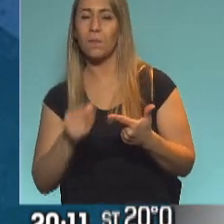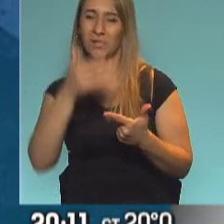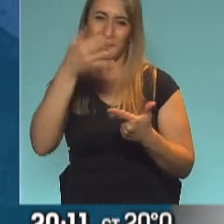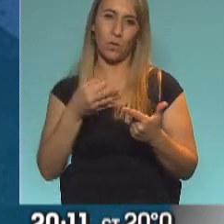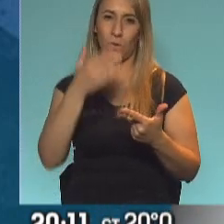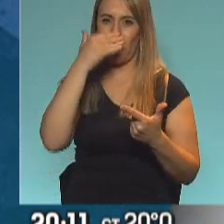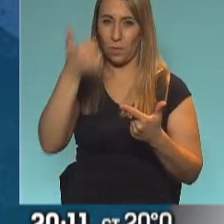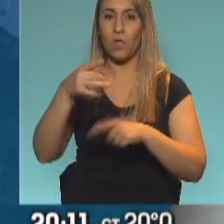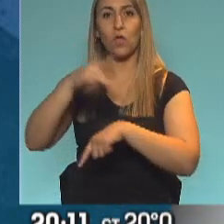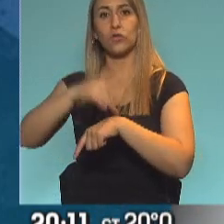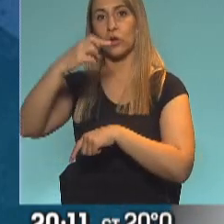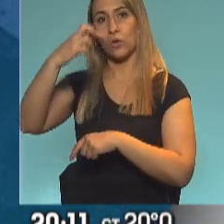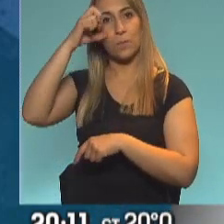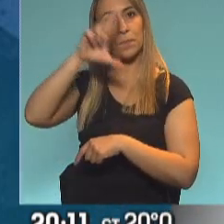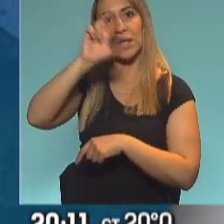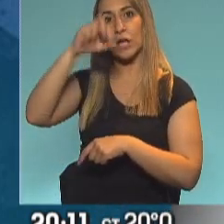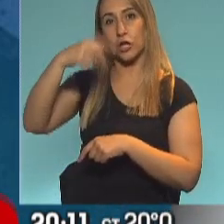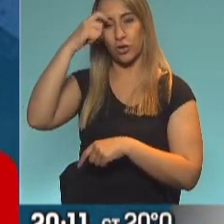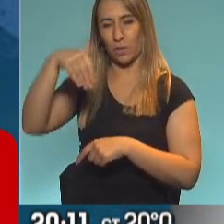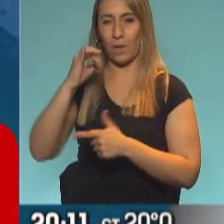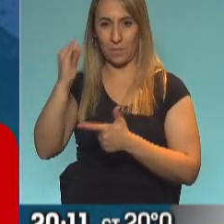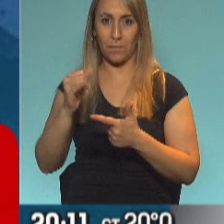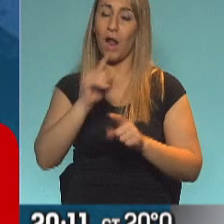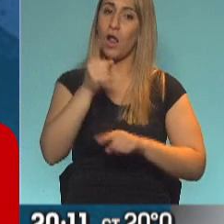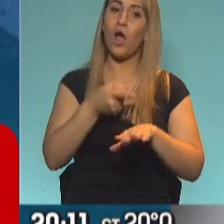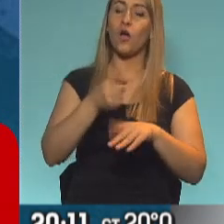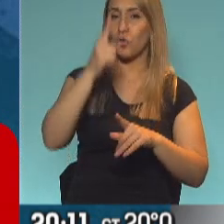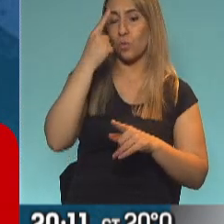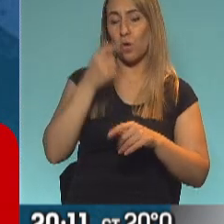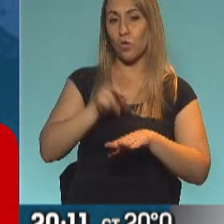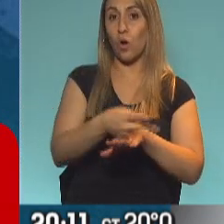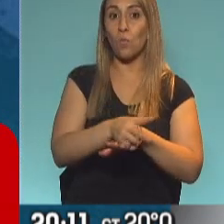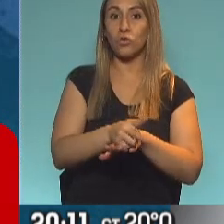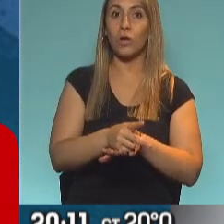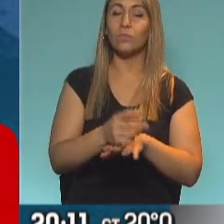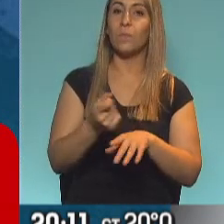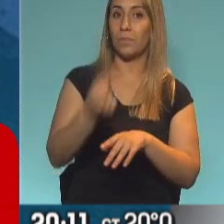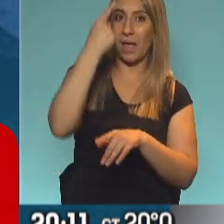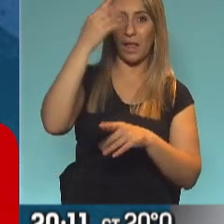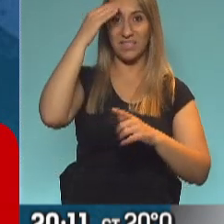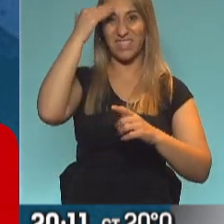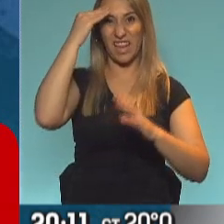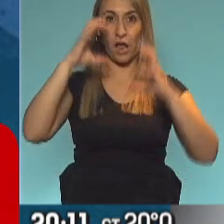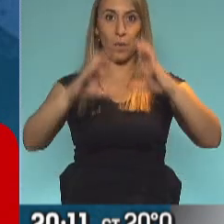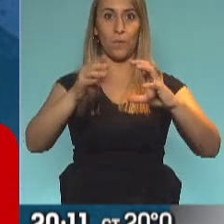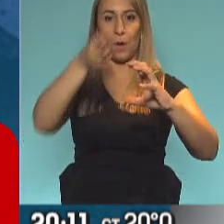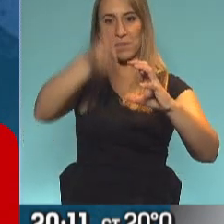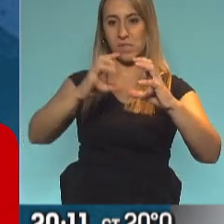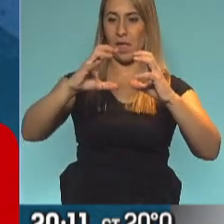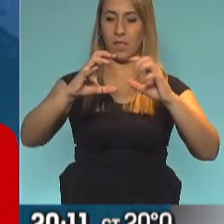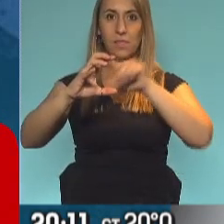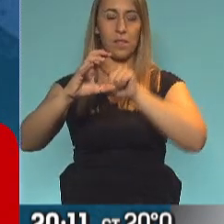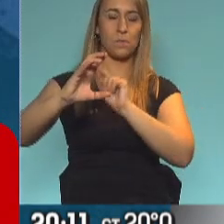seguramente mejor el doctor Perrone, pero hay algunas convulsiones que tienen que ver solamente con un hemisferio del cerebro. Bueno, tomaba de los dos. Además